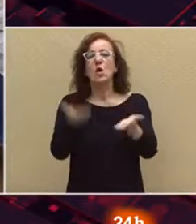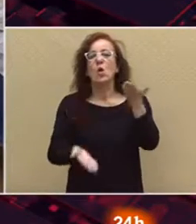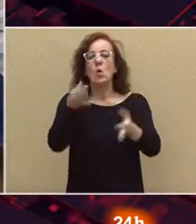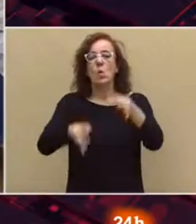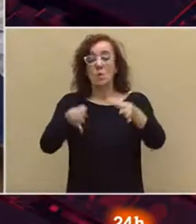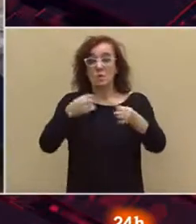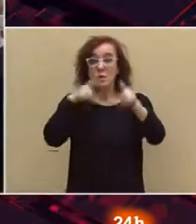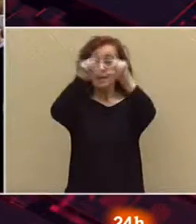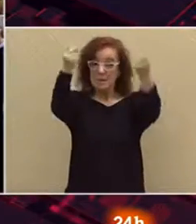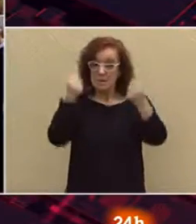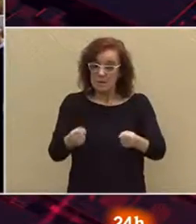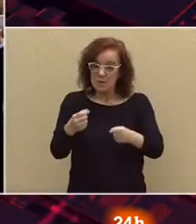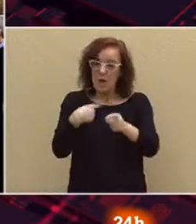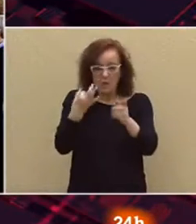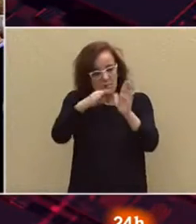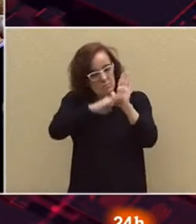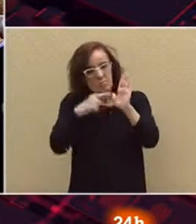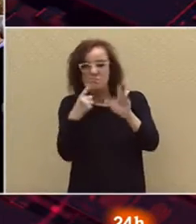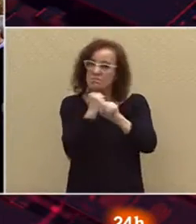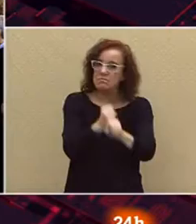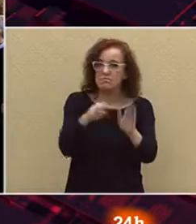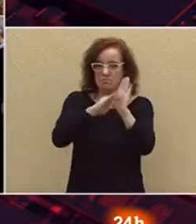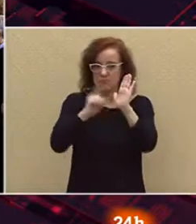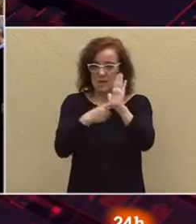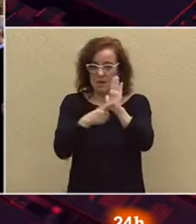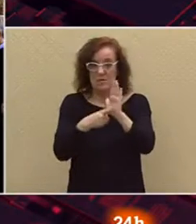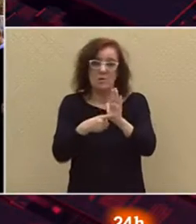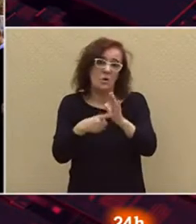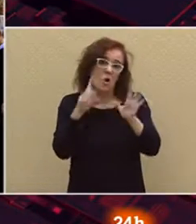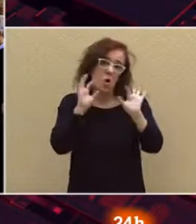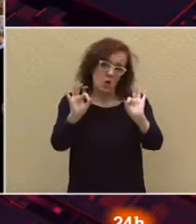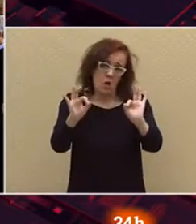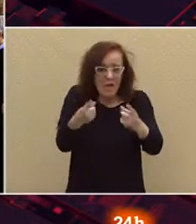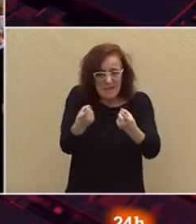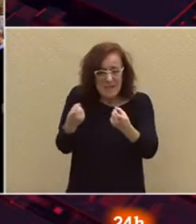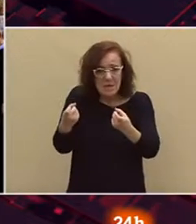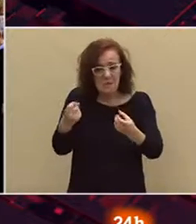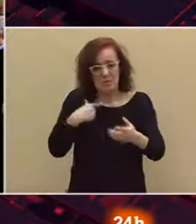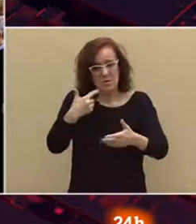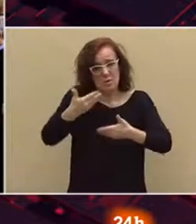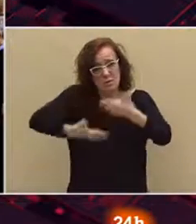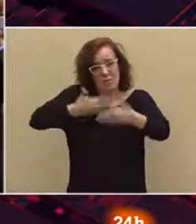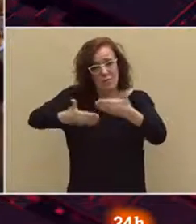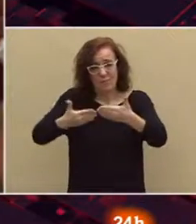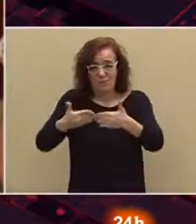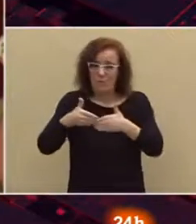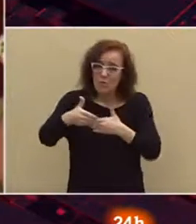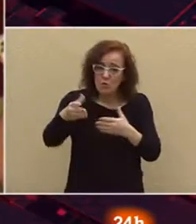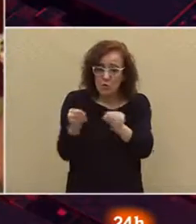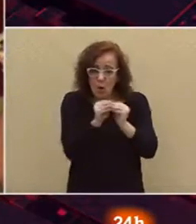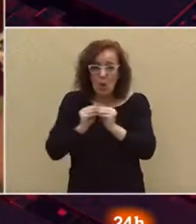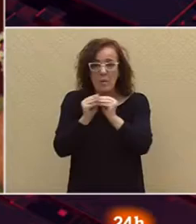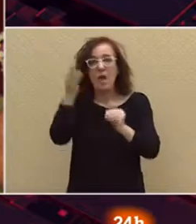encuentran sometidas a esas leyes. Naturalmente, la necesidad de encarar nuestro futuro común nos debe impulsar a